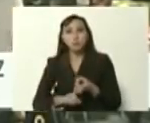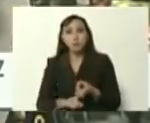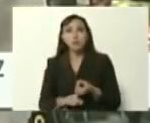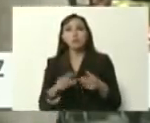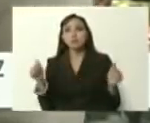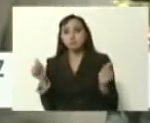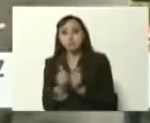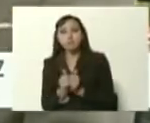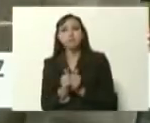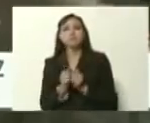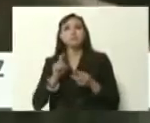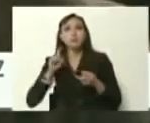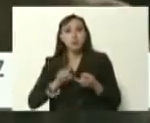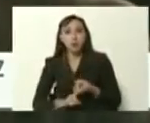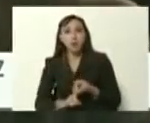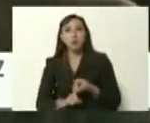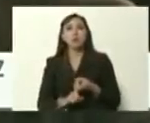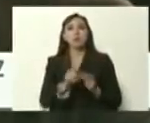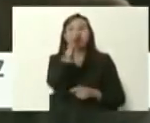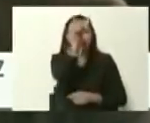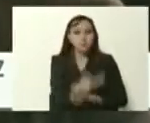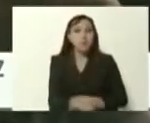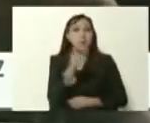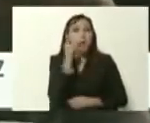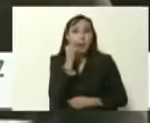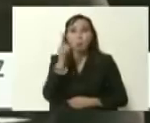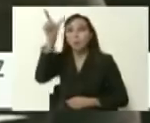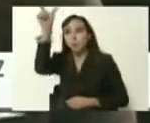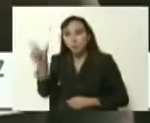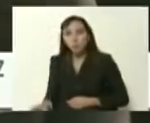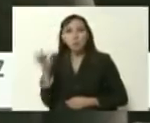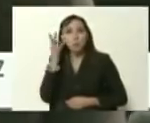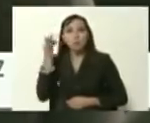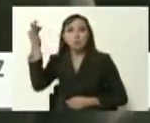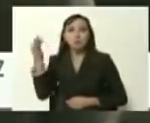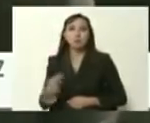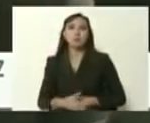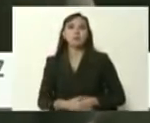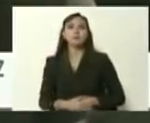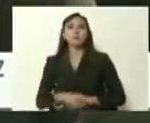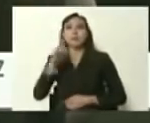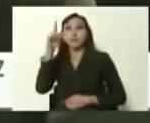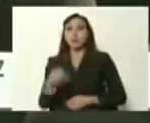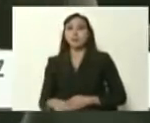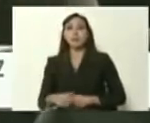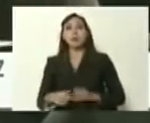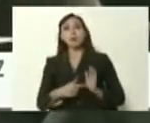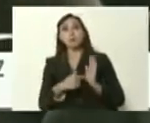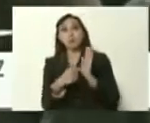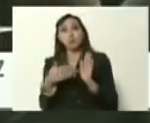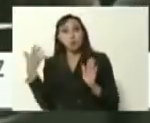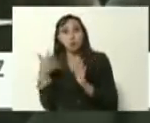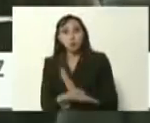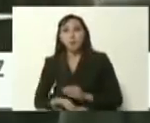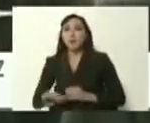matrimonio como uniones entre un hombre y una mujer. Estamos ante una solicitud de